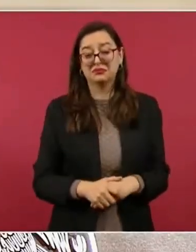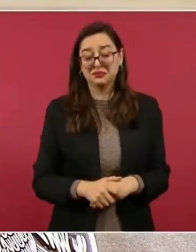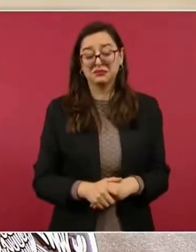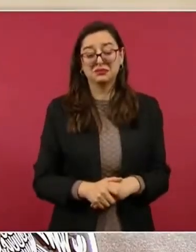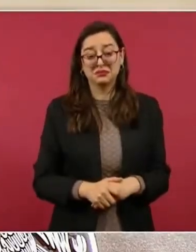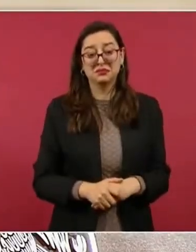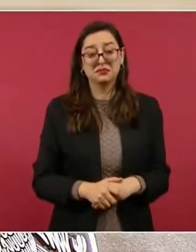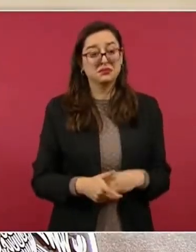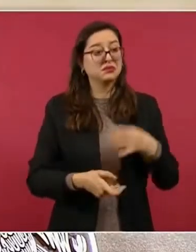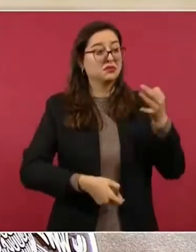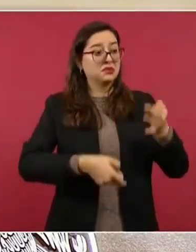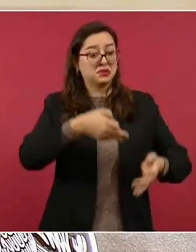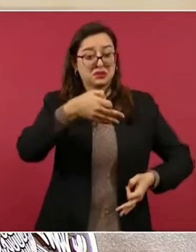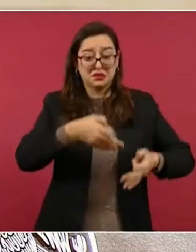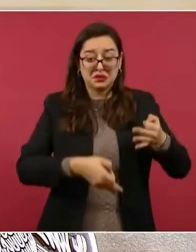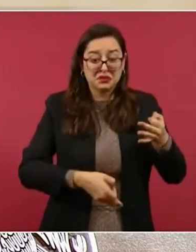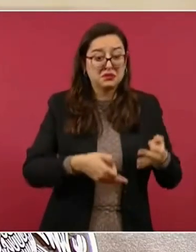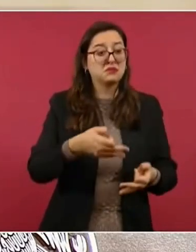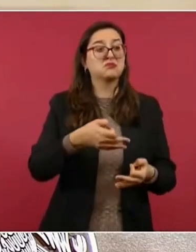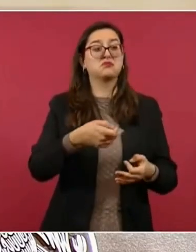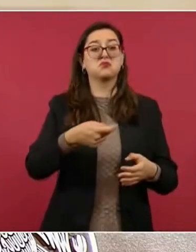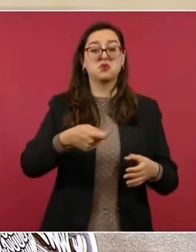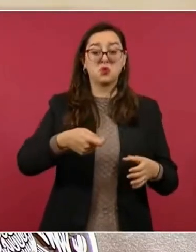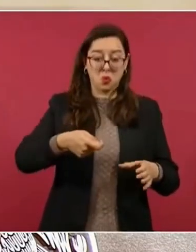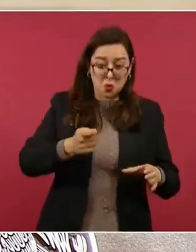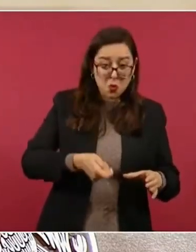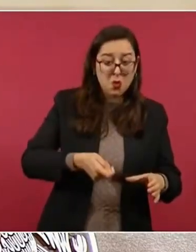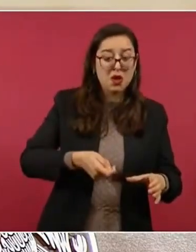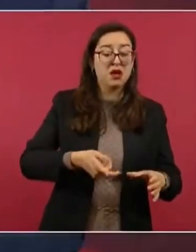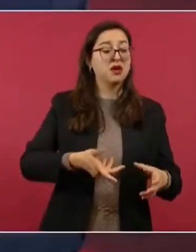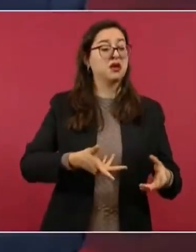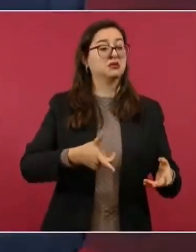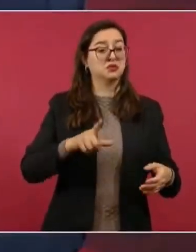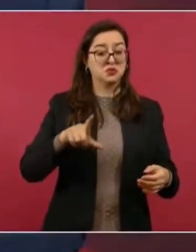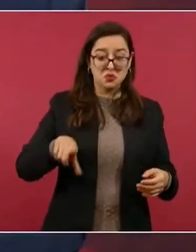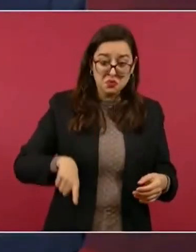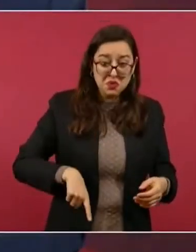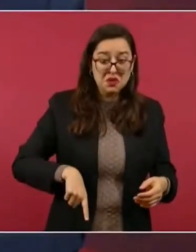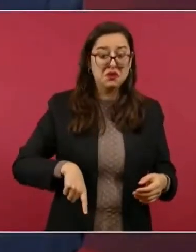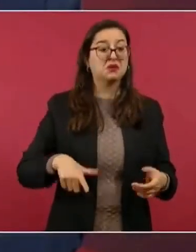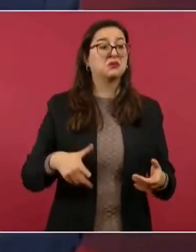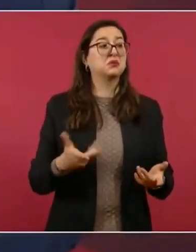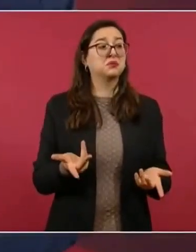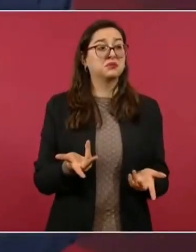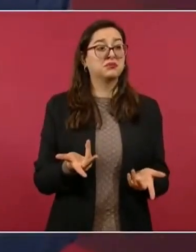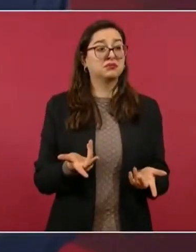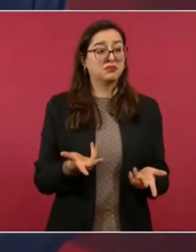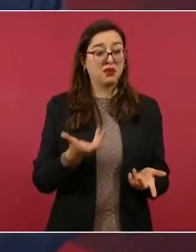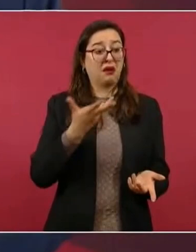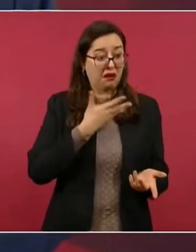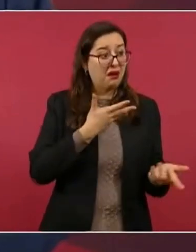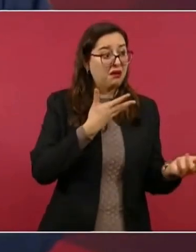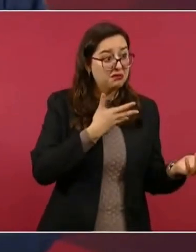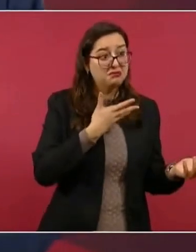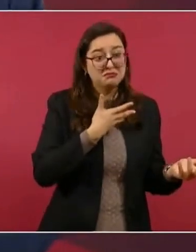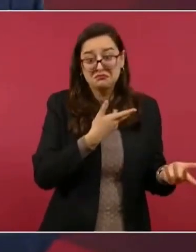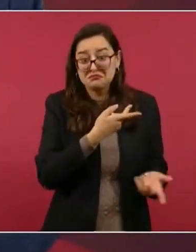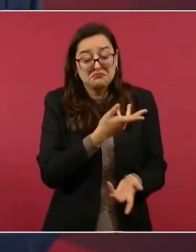de tribunales, jueces, funcionarios, y no,